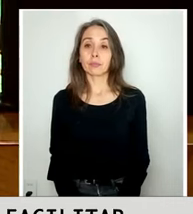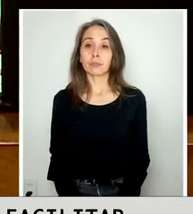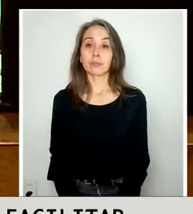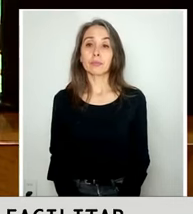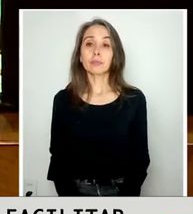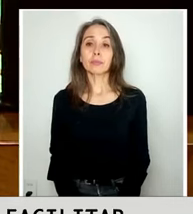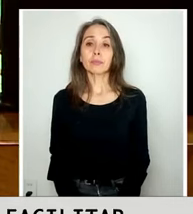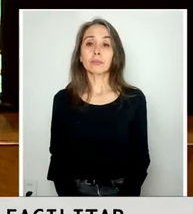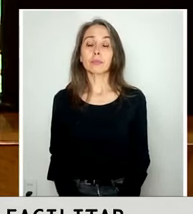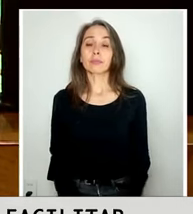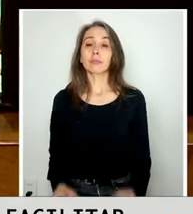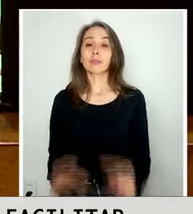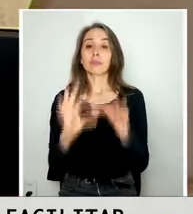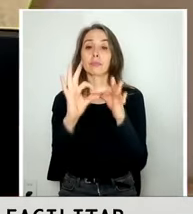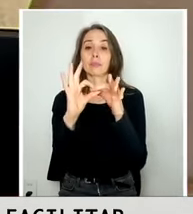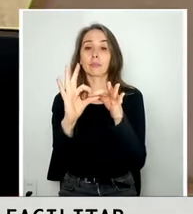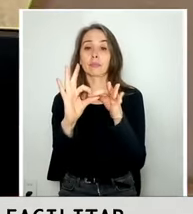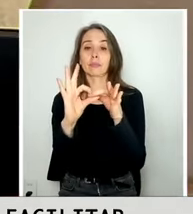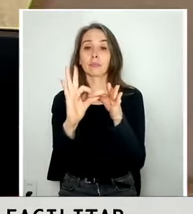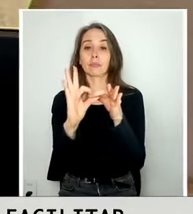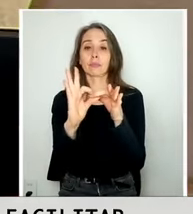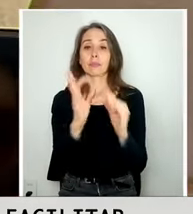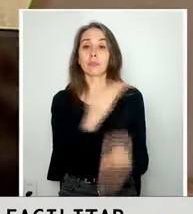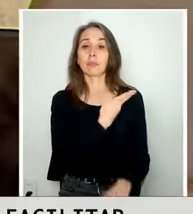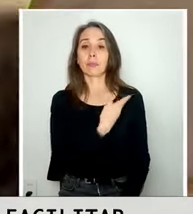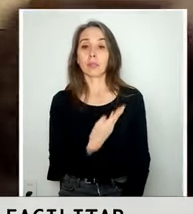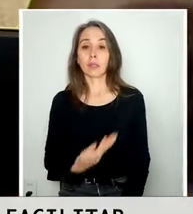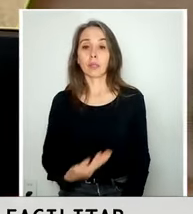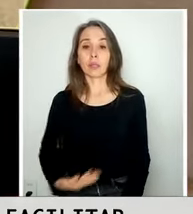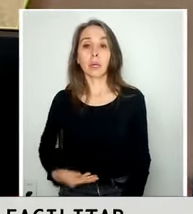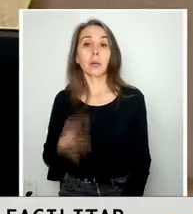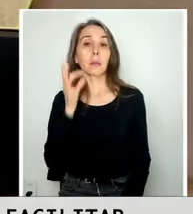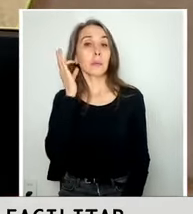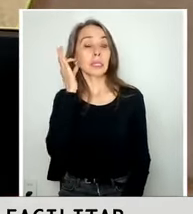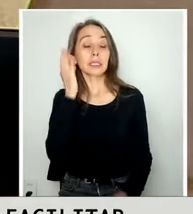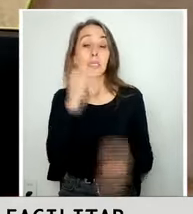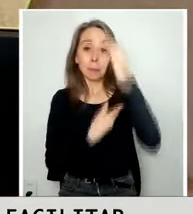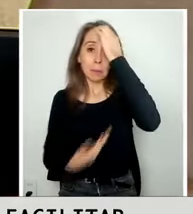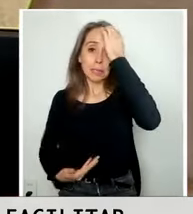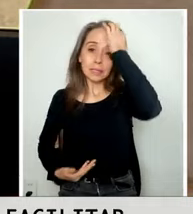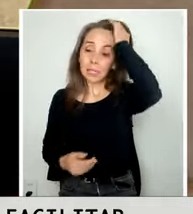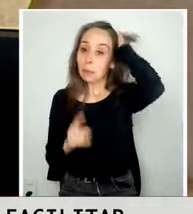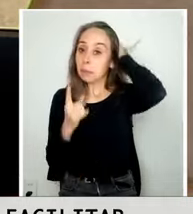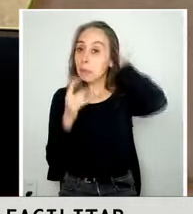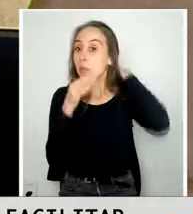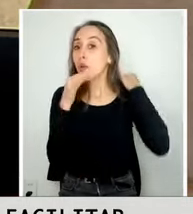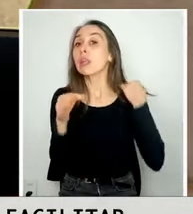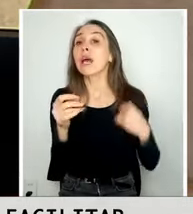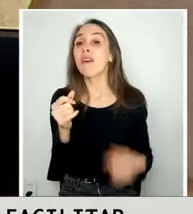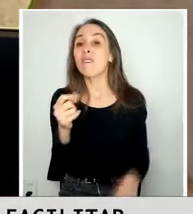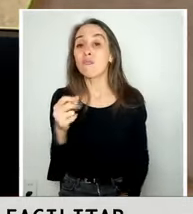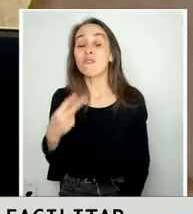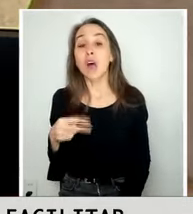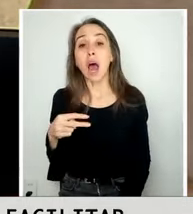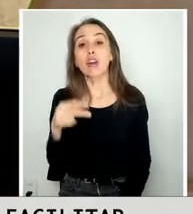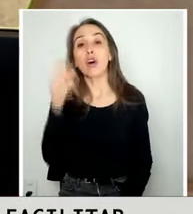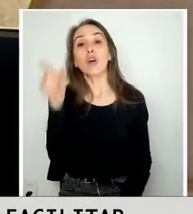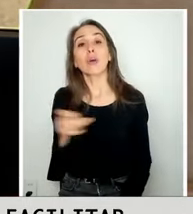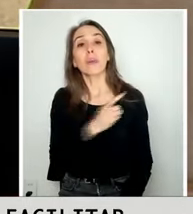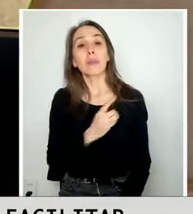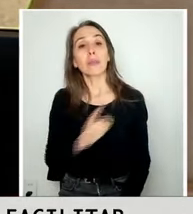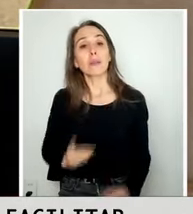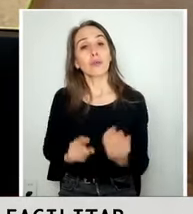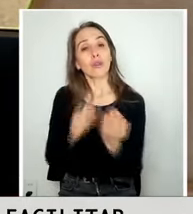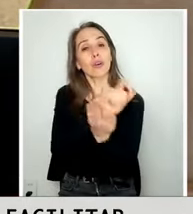Gracias presidenta presidenta primero valorar y destacar a los autores de este